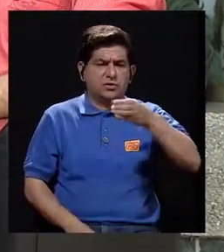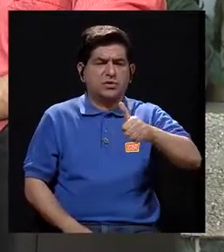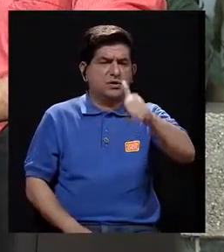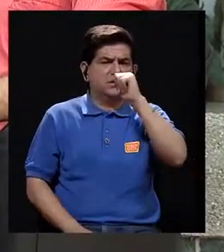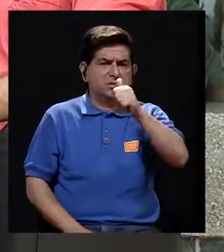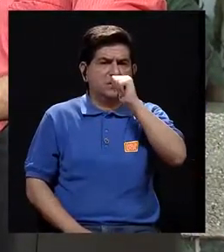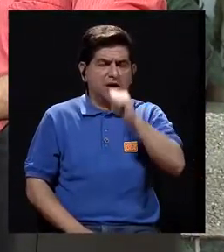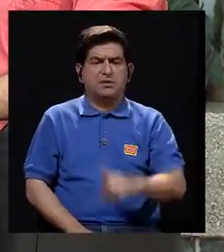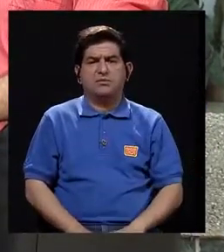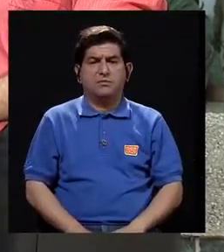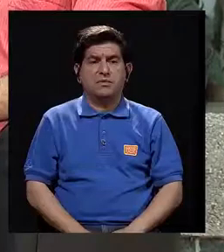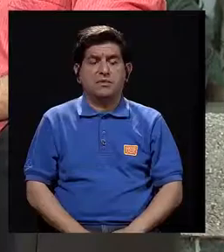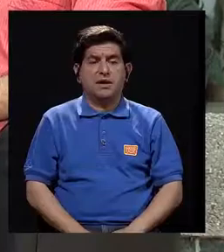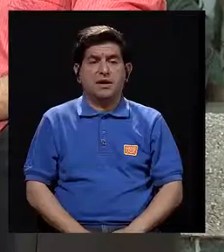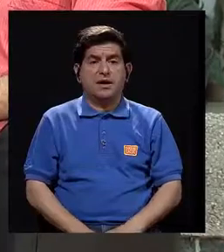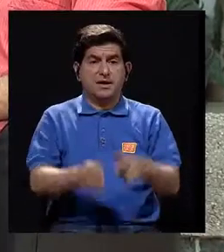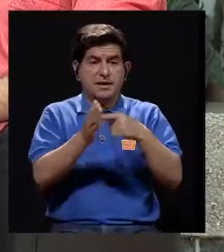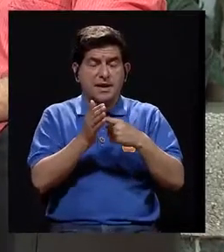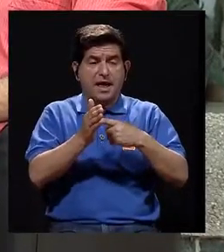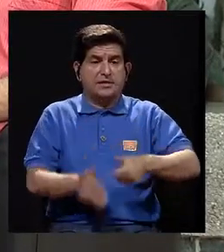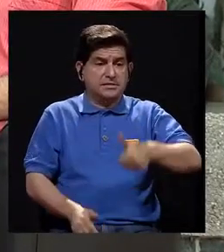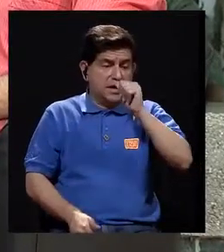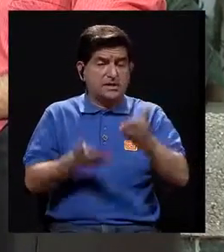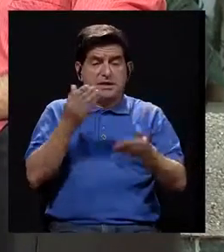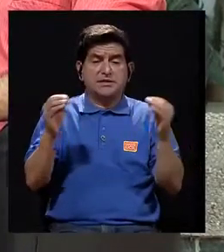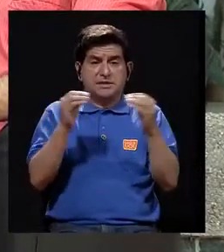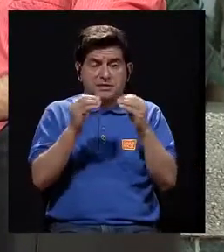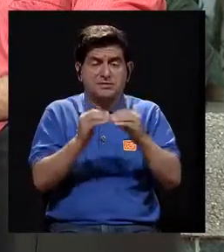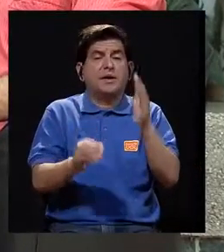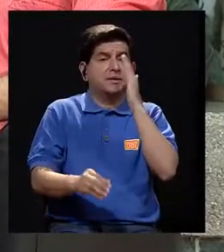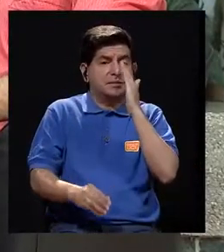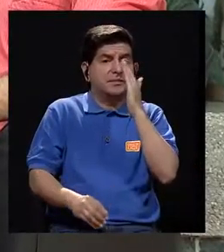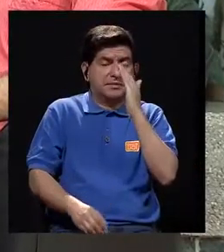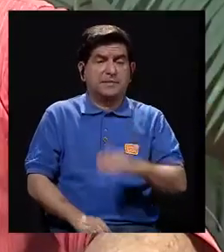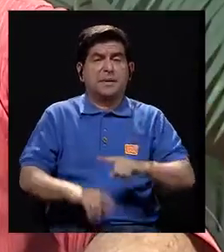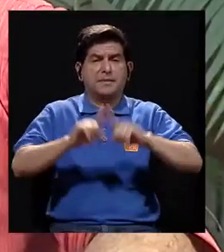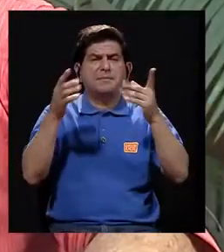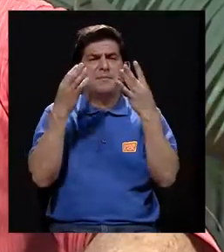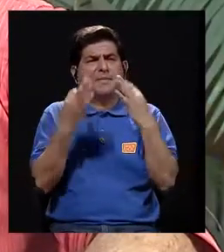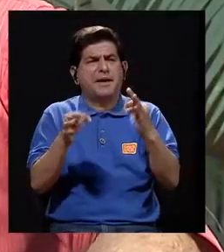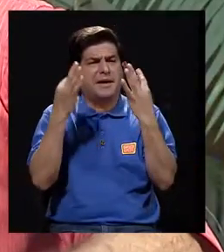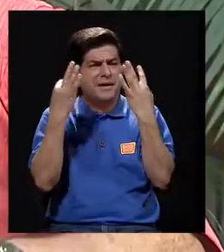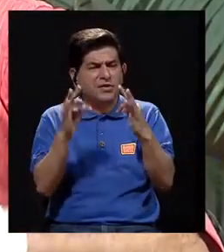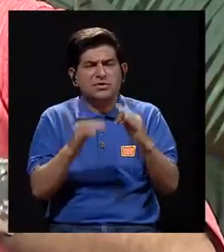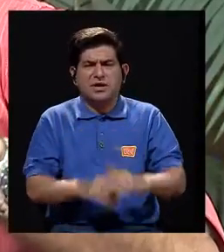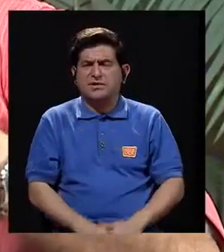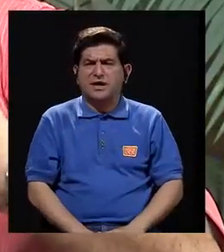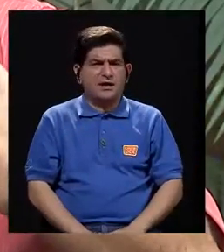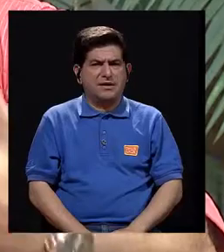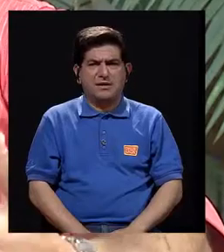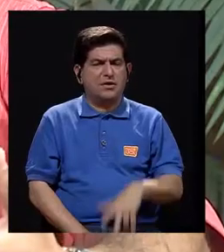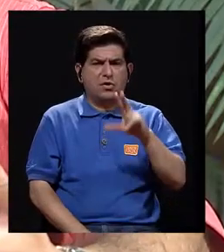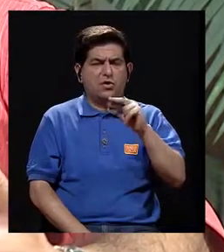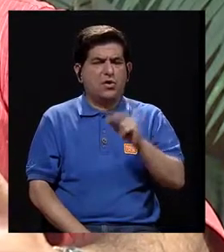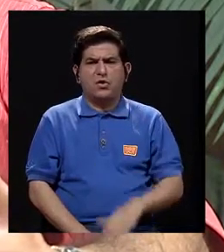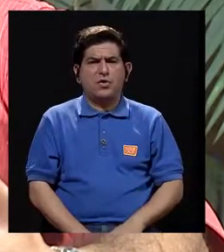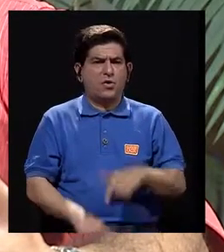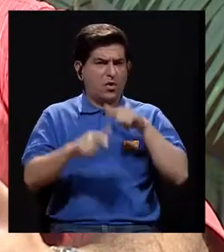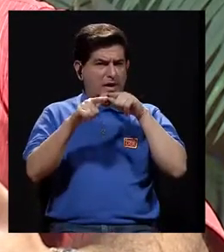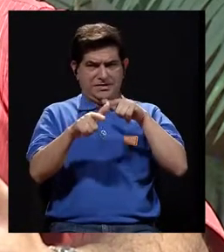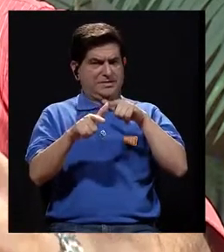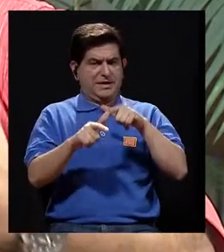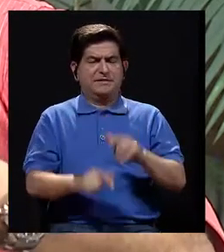agua, digamos, ¿verdad? A pesar de que las demandas de líquido podrían ser mayores para la mamá, ¿verdad? Pero buscaríamos que no exageren también el